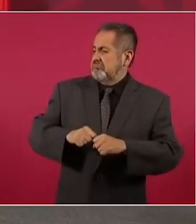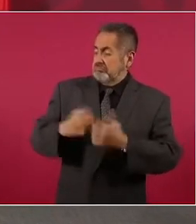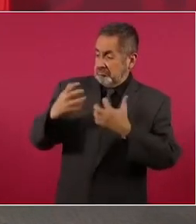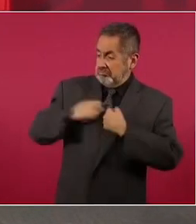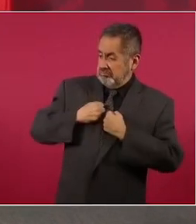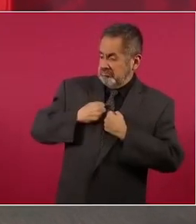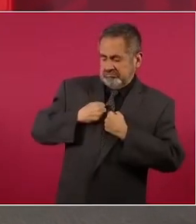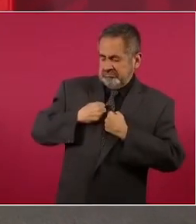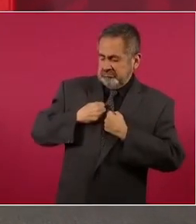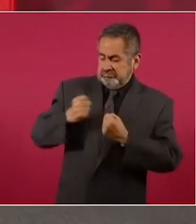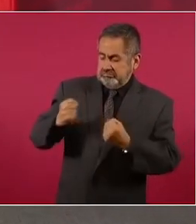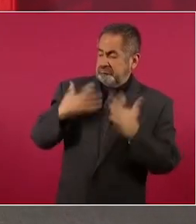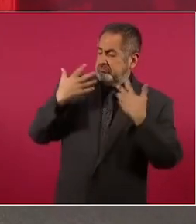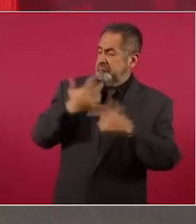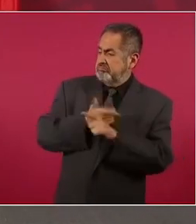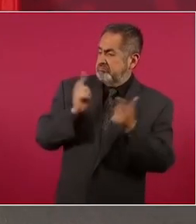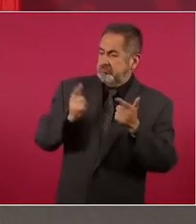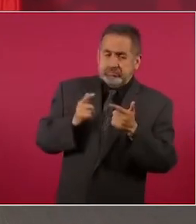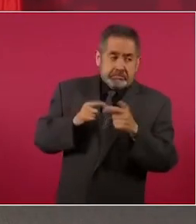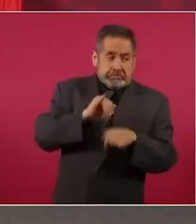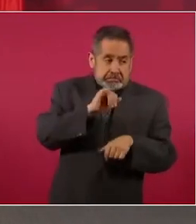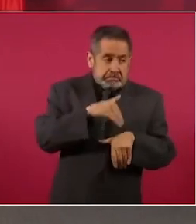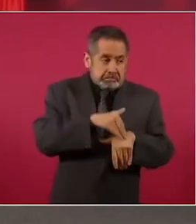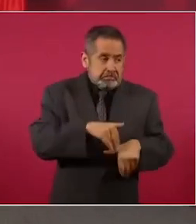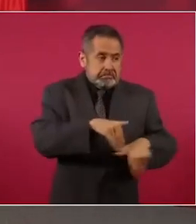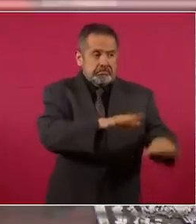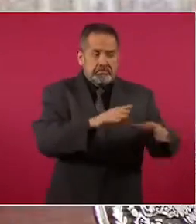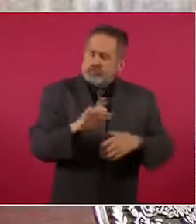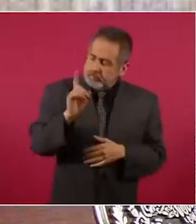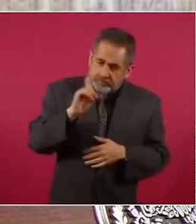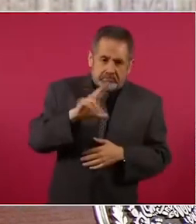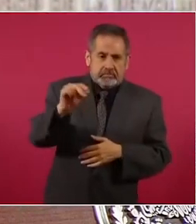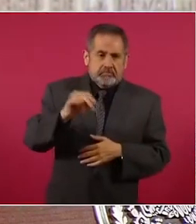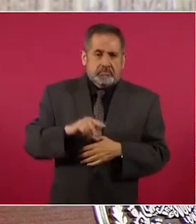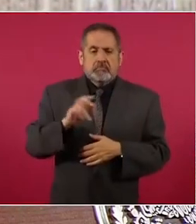organizada o a la delincuencia de cuello blanco.